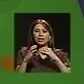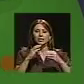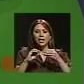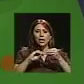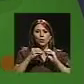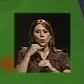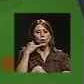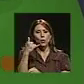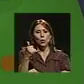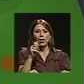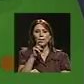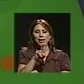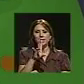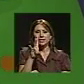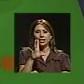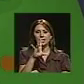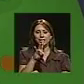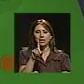al